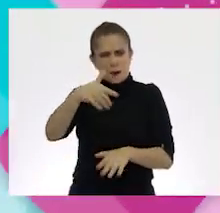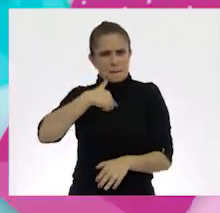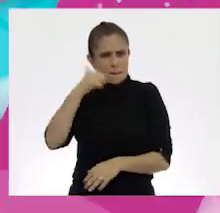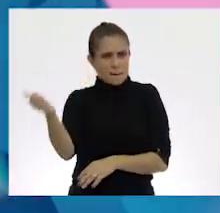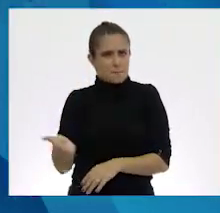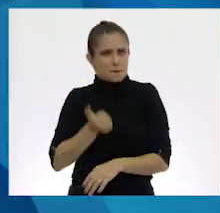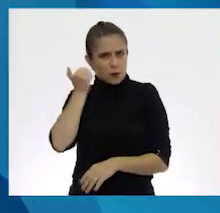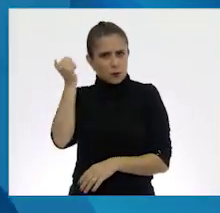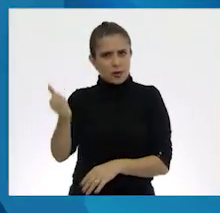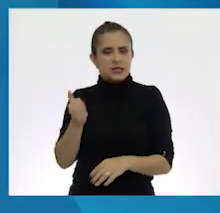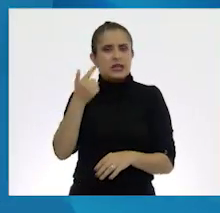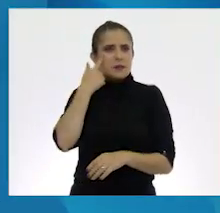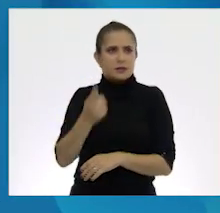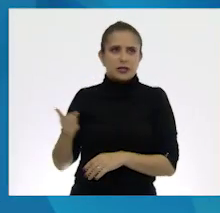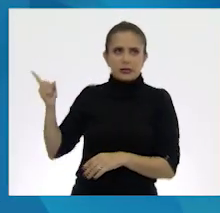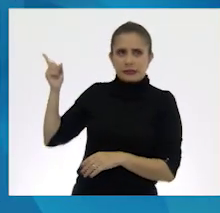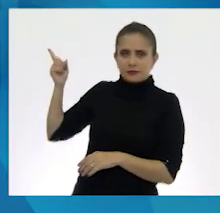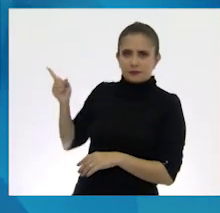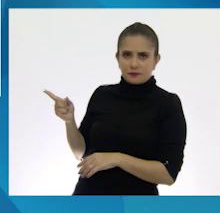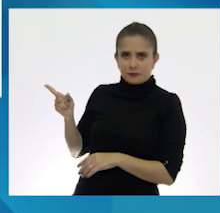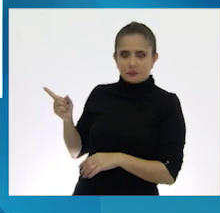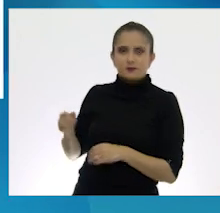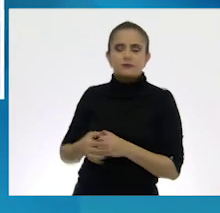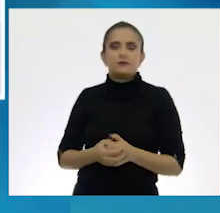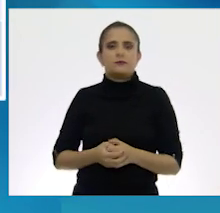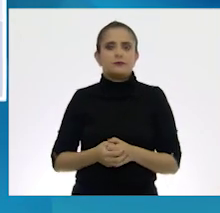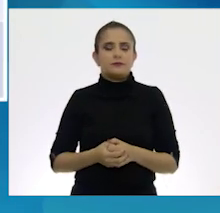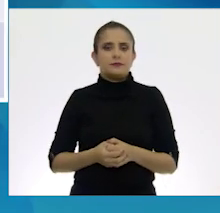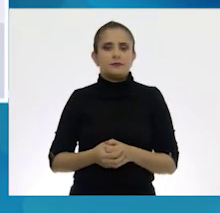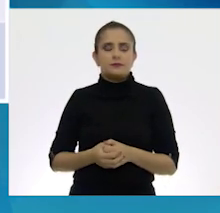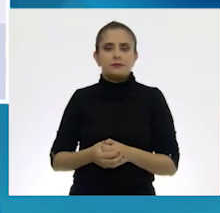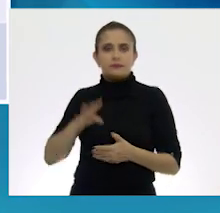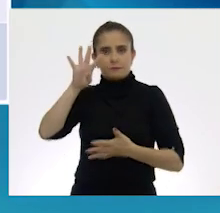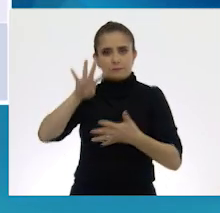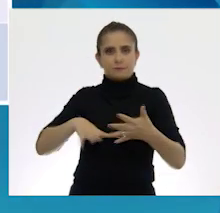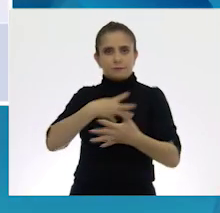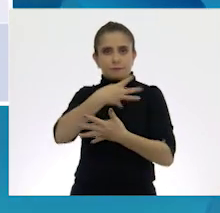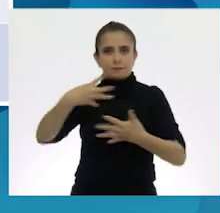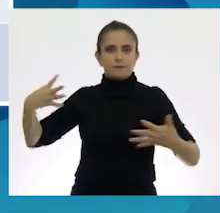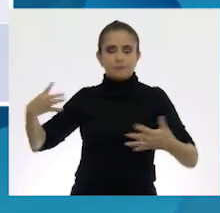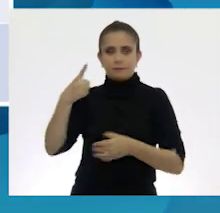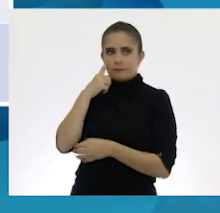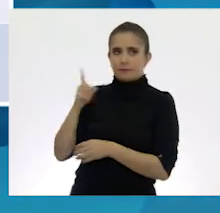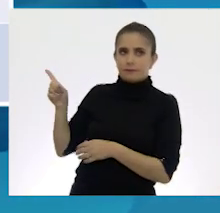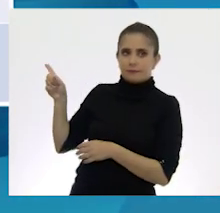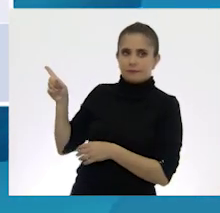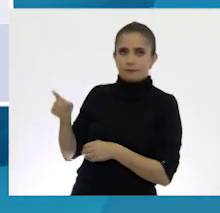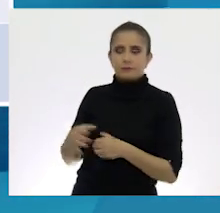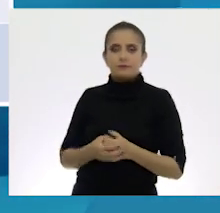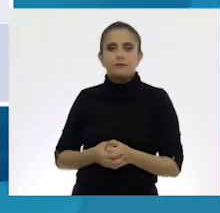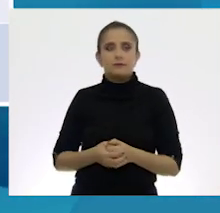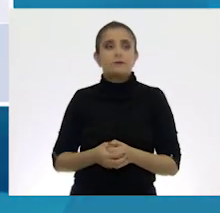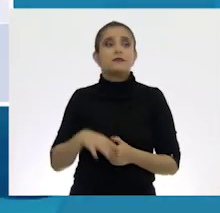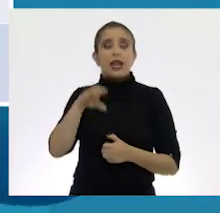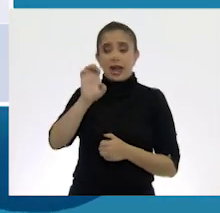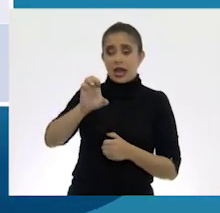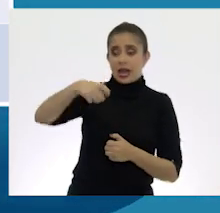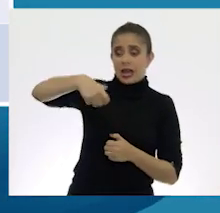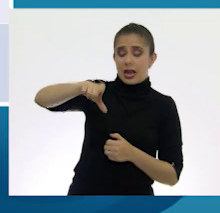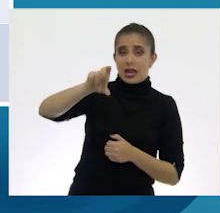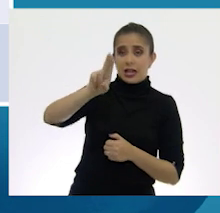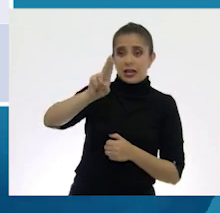la información que acabamos de comentar al observar este cuadro comparativo. El triángulo